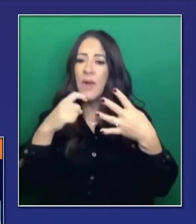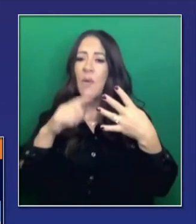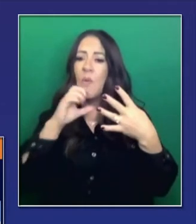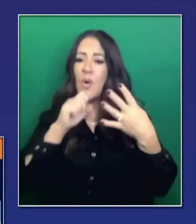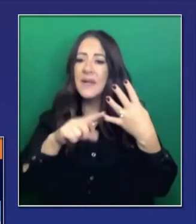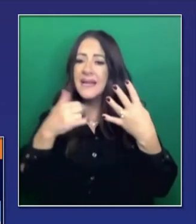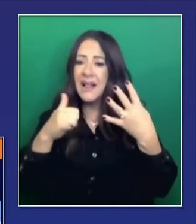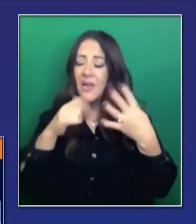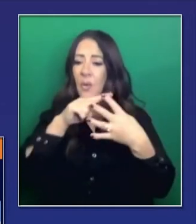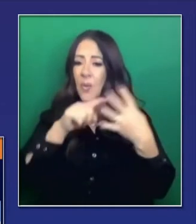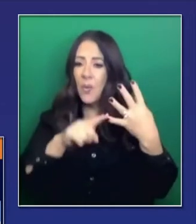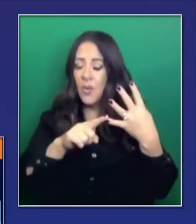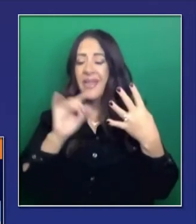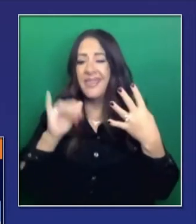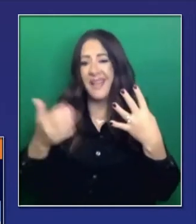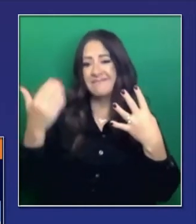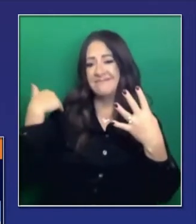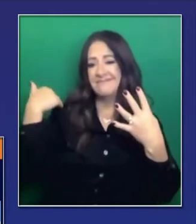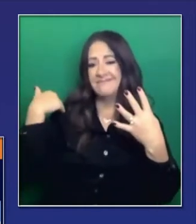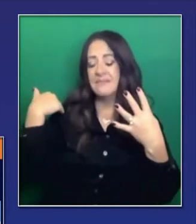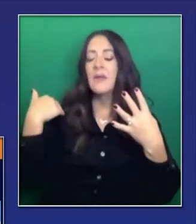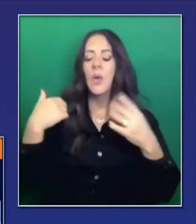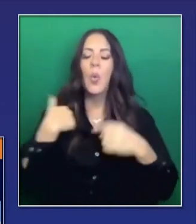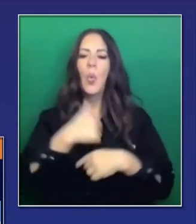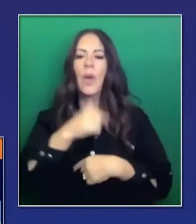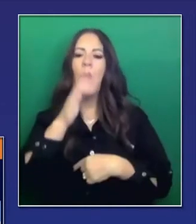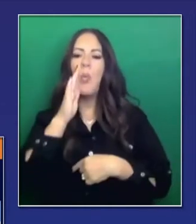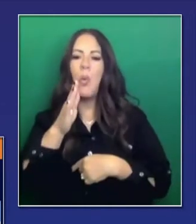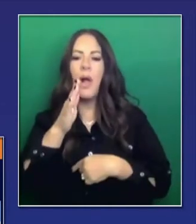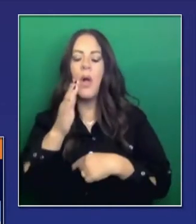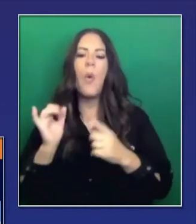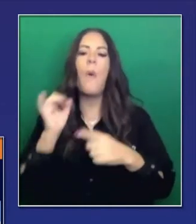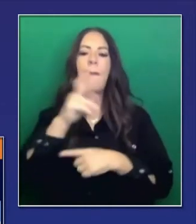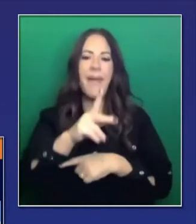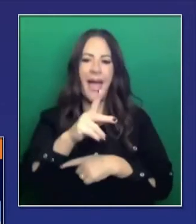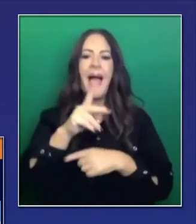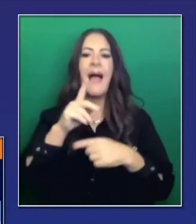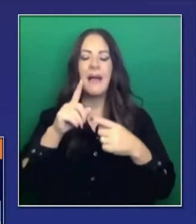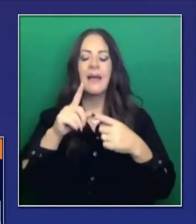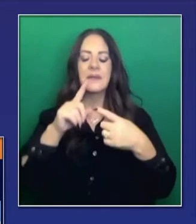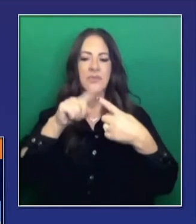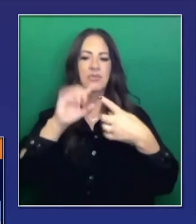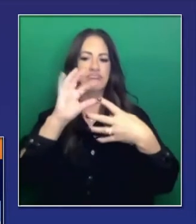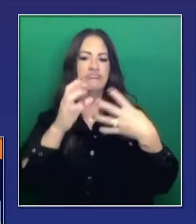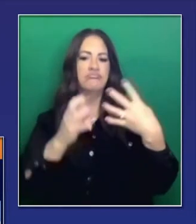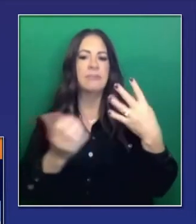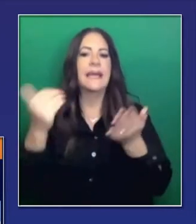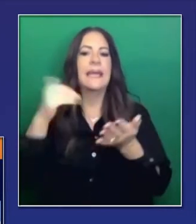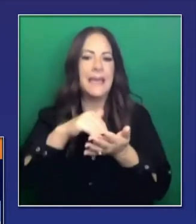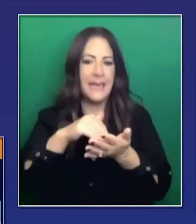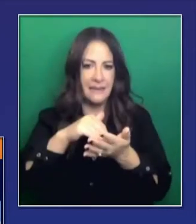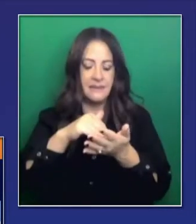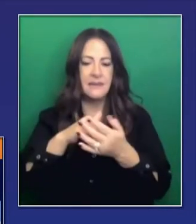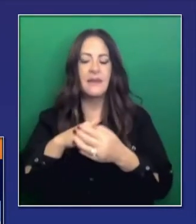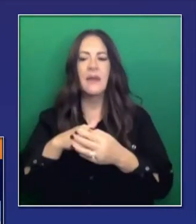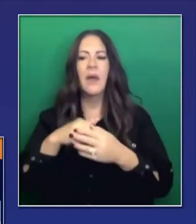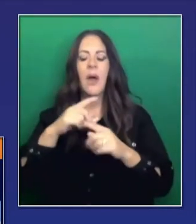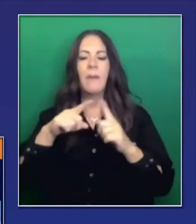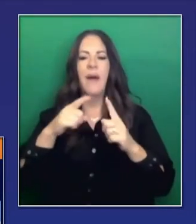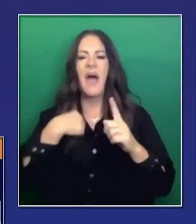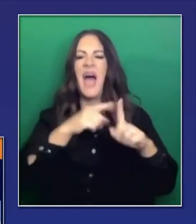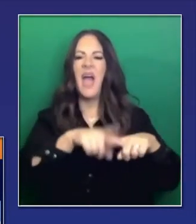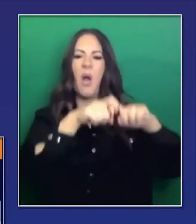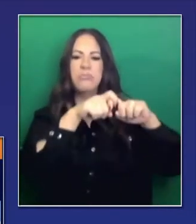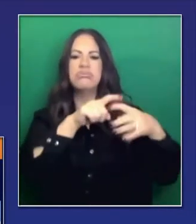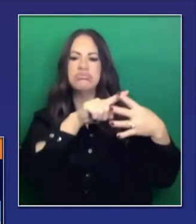regresando aquí a esta infraestructura de fases en esta tercera fase de la ola y luego tratar de alejarnos de la